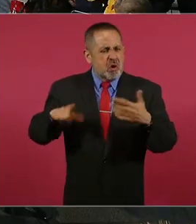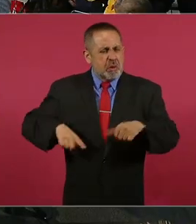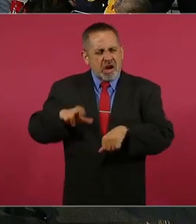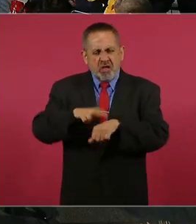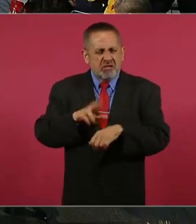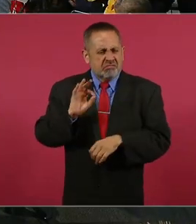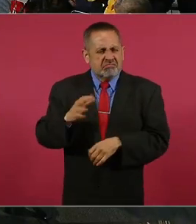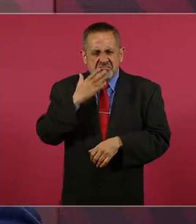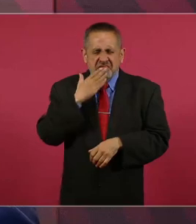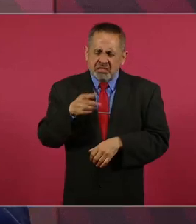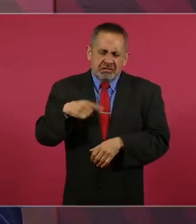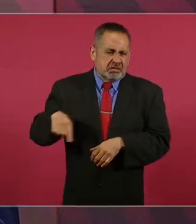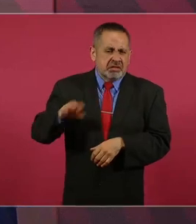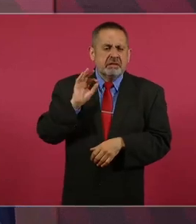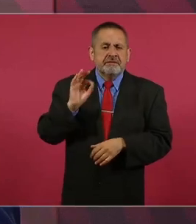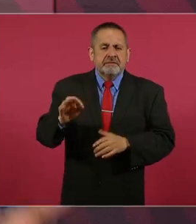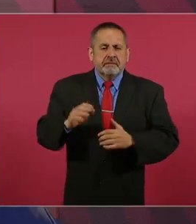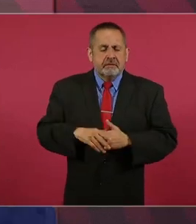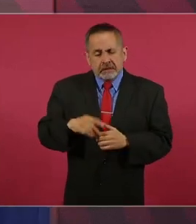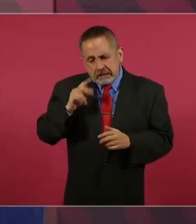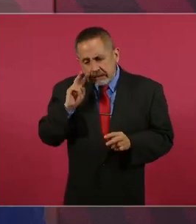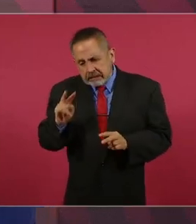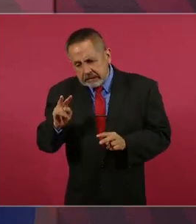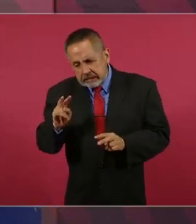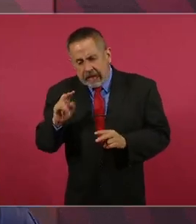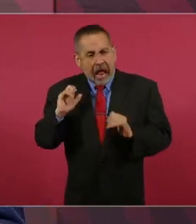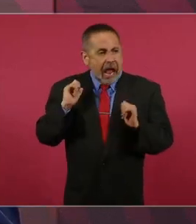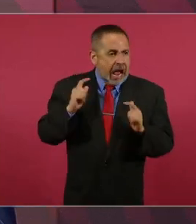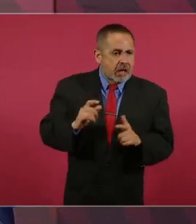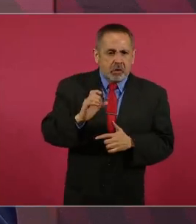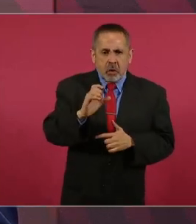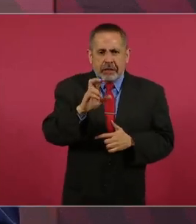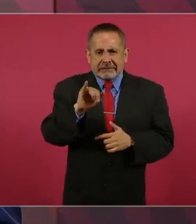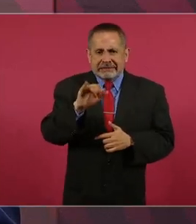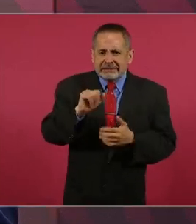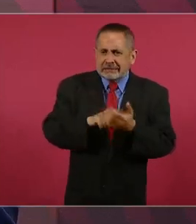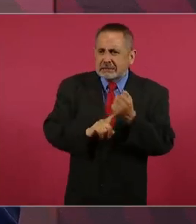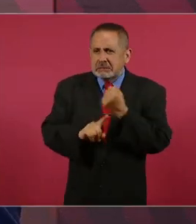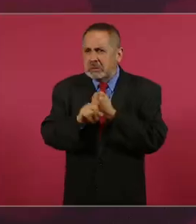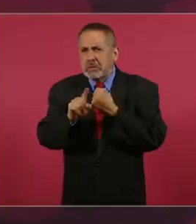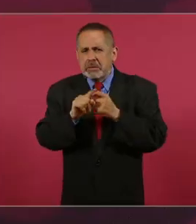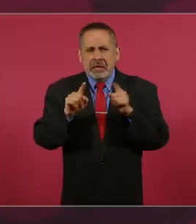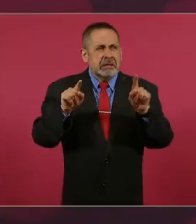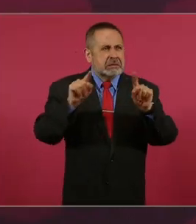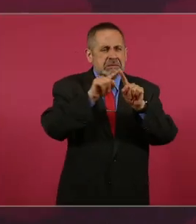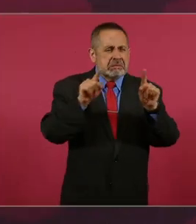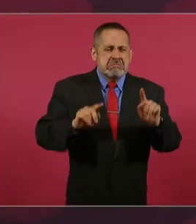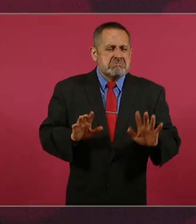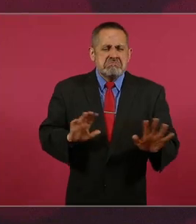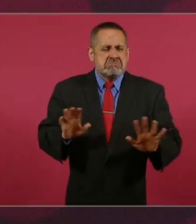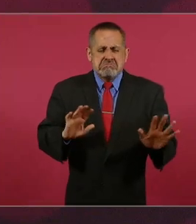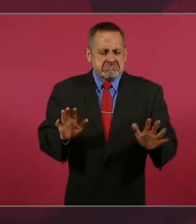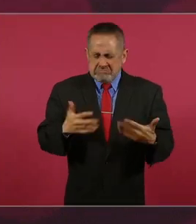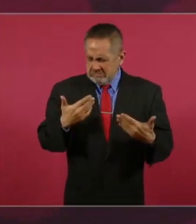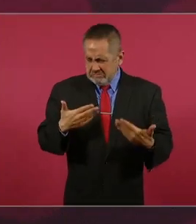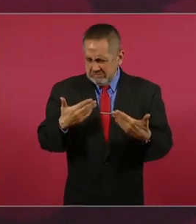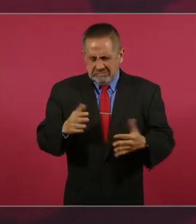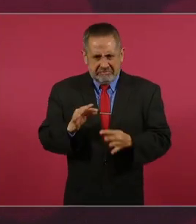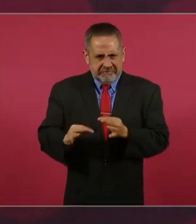lo van a hacer así. No veo crisis en ninguna parte.